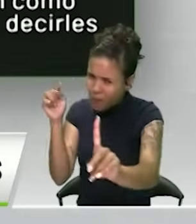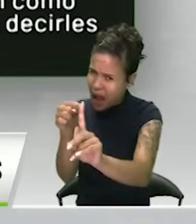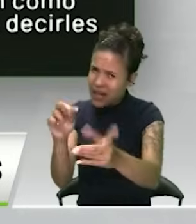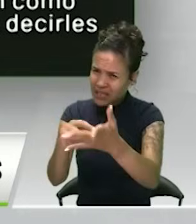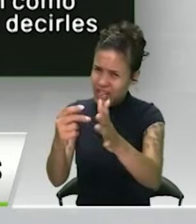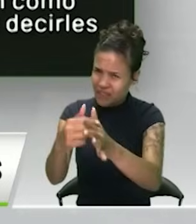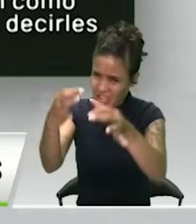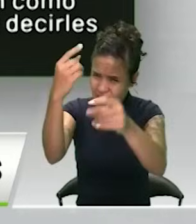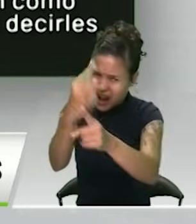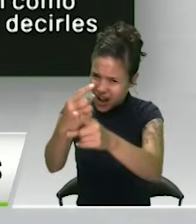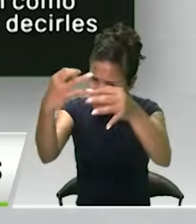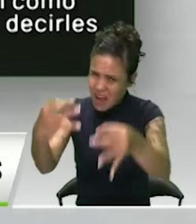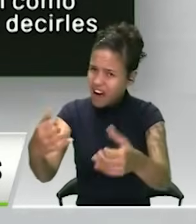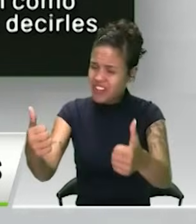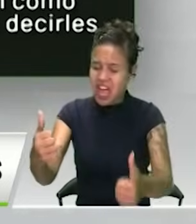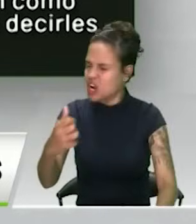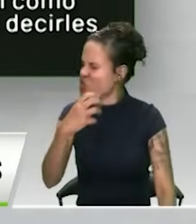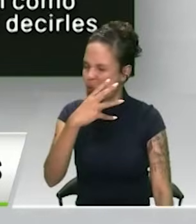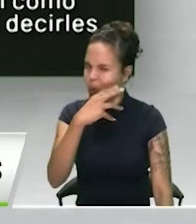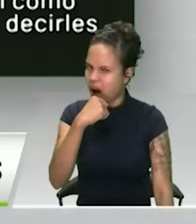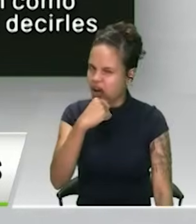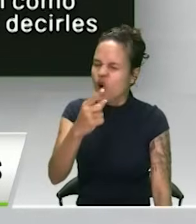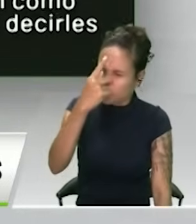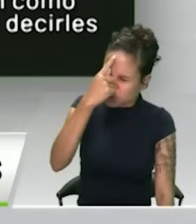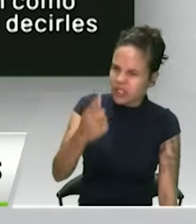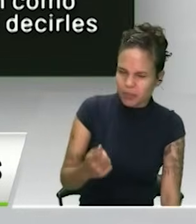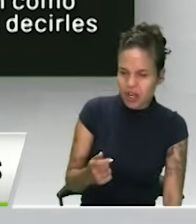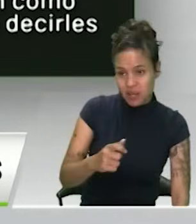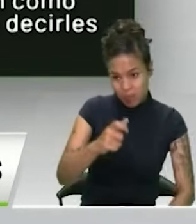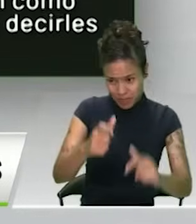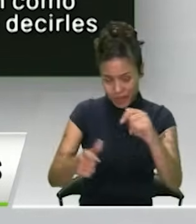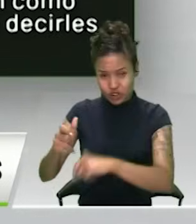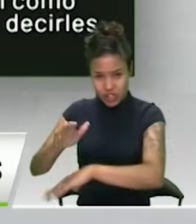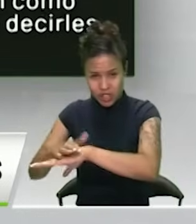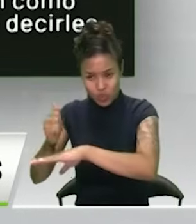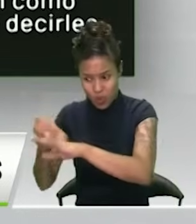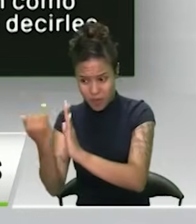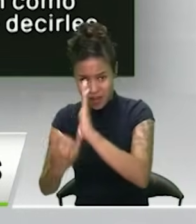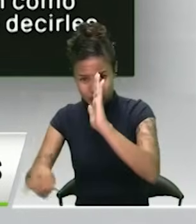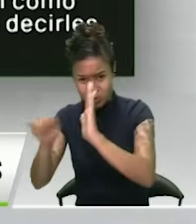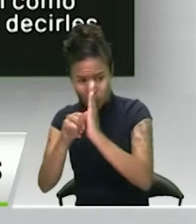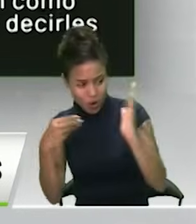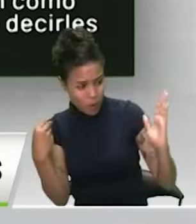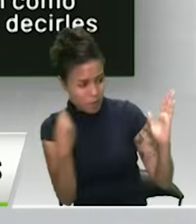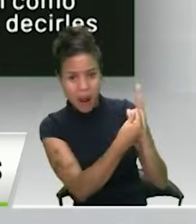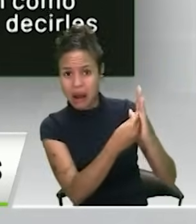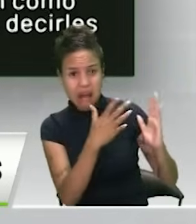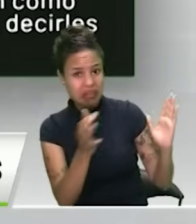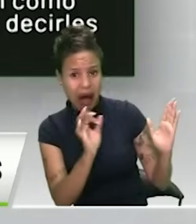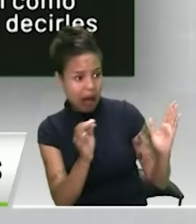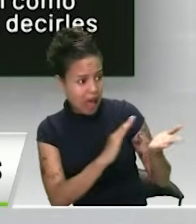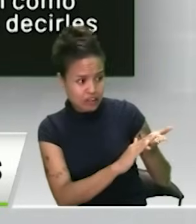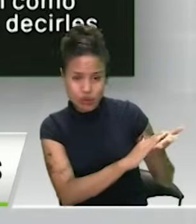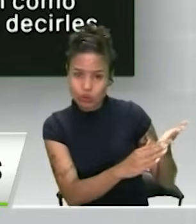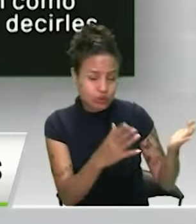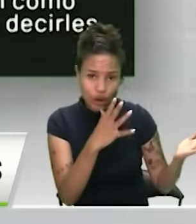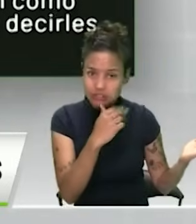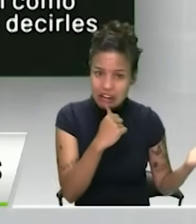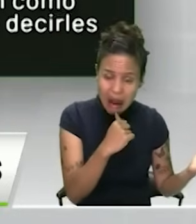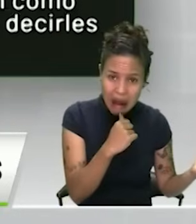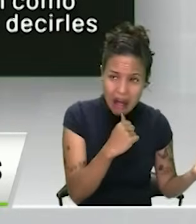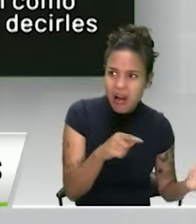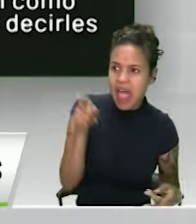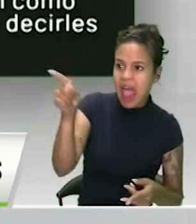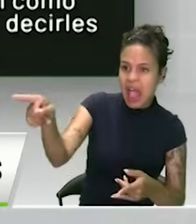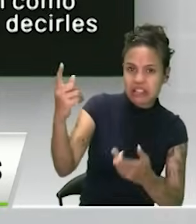cómo se puede considerar honesto que los responsables de Hidroituango no pagaron. Estas empresas y estos políticos